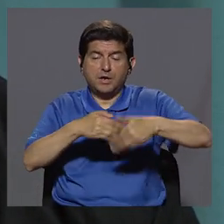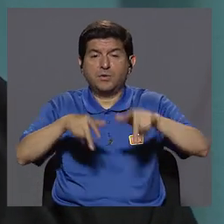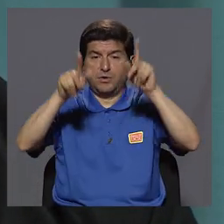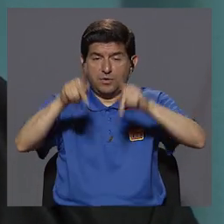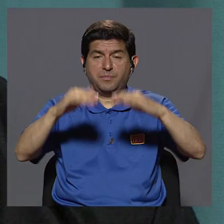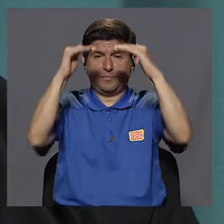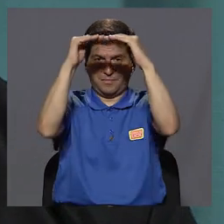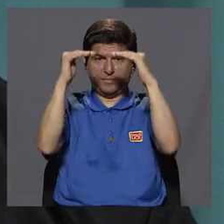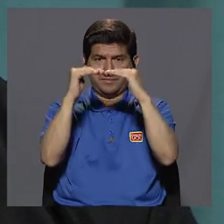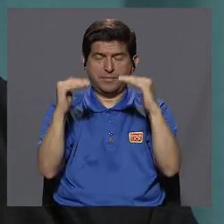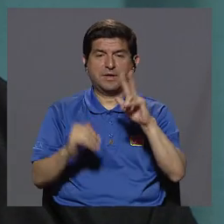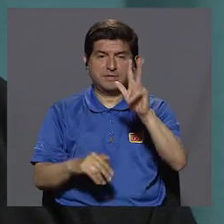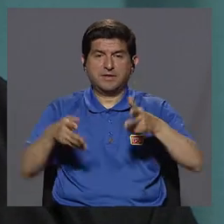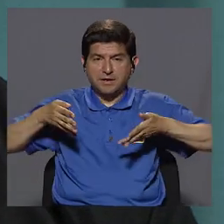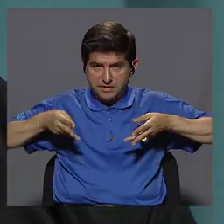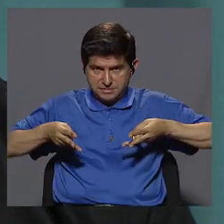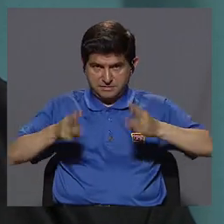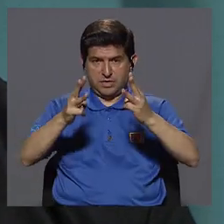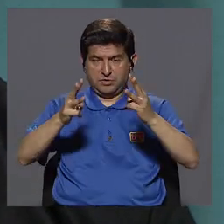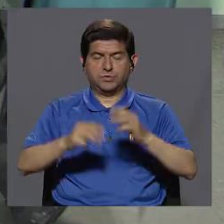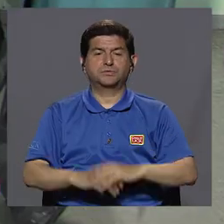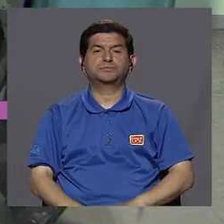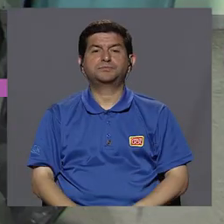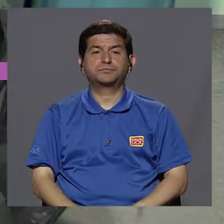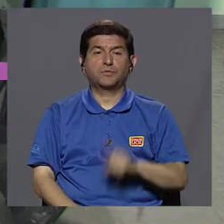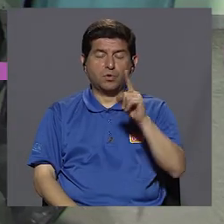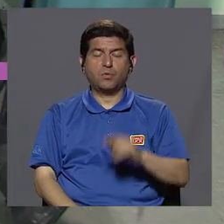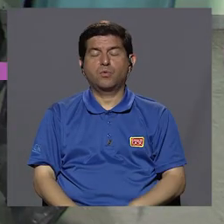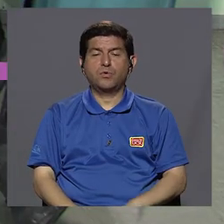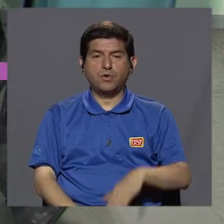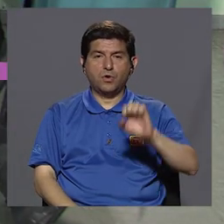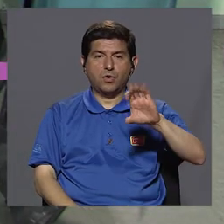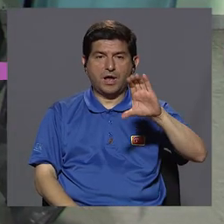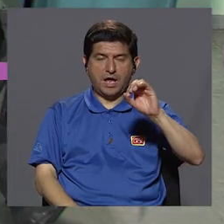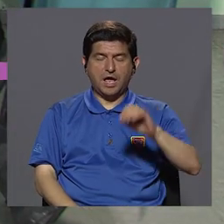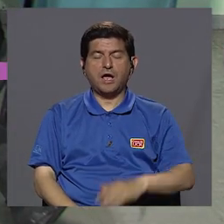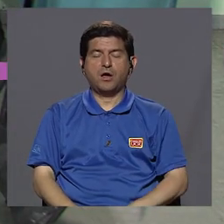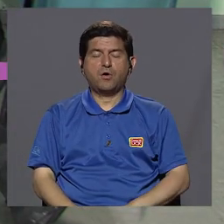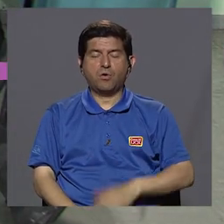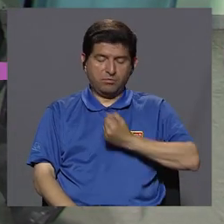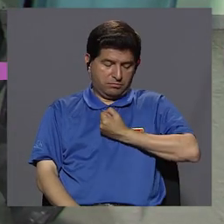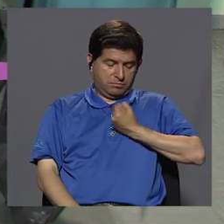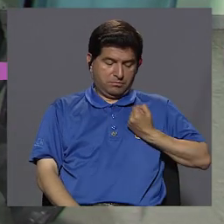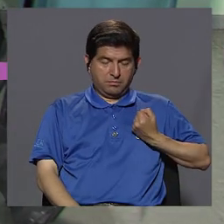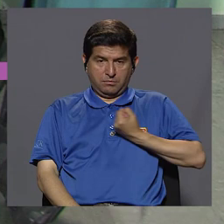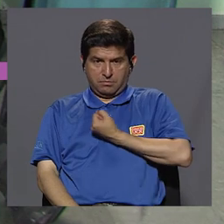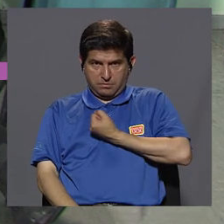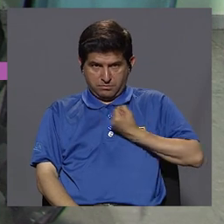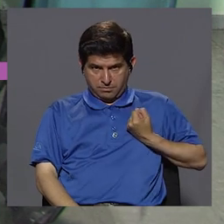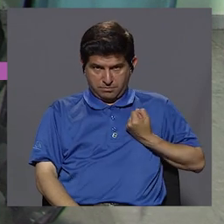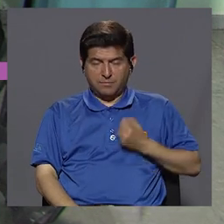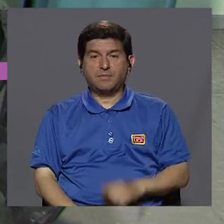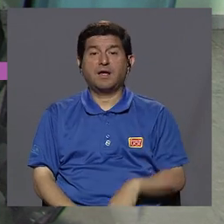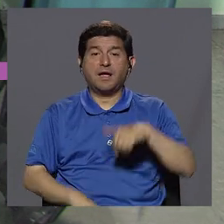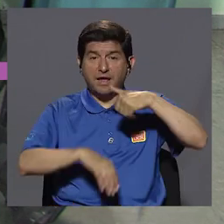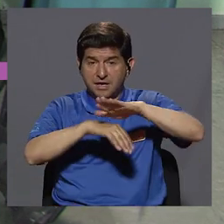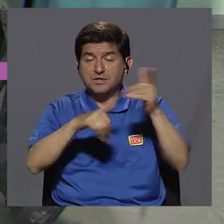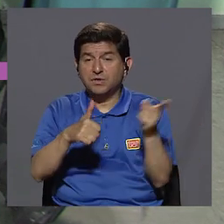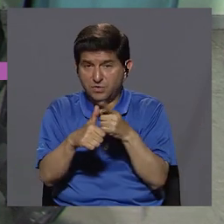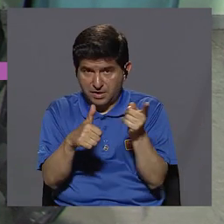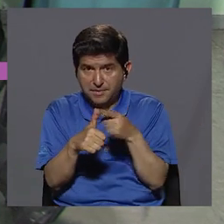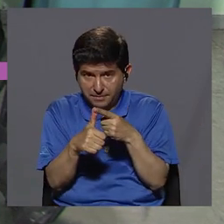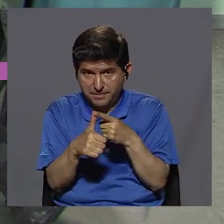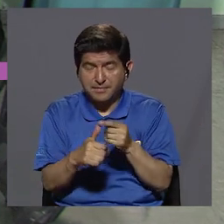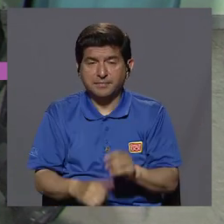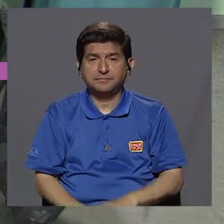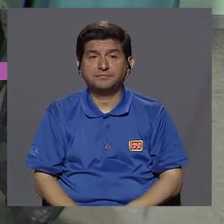pacientes tenemos tres métodos principales que es el ecocardiograma que sería el ultrasonido de corazón que son lo que normalmente nos mandan